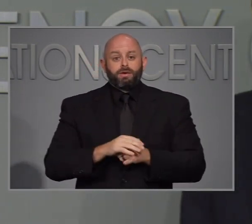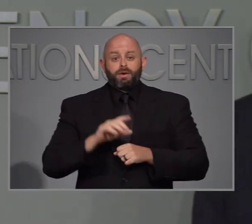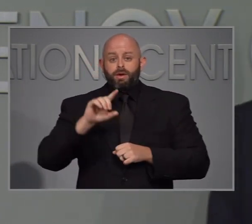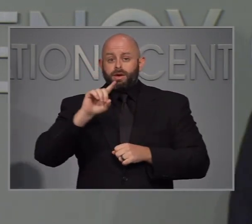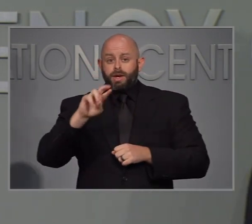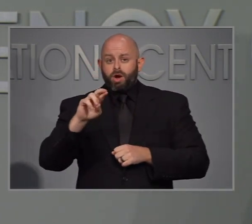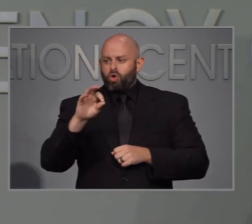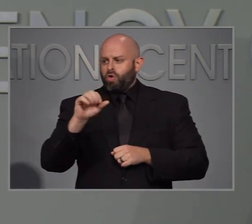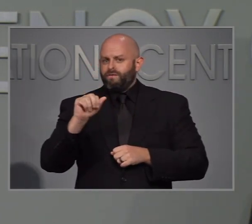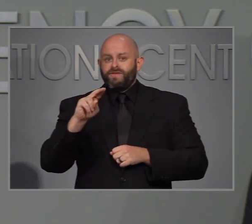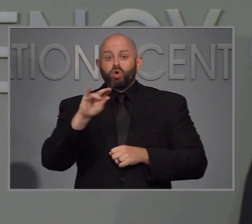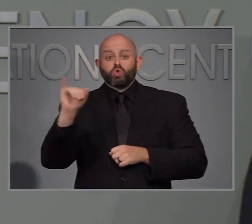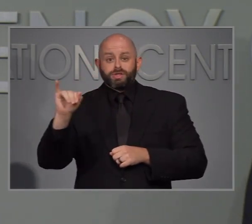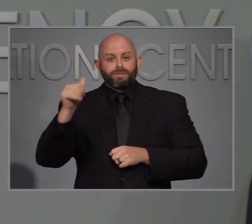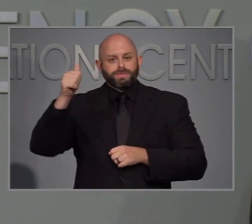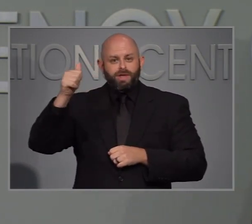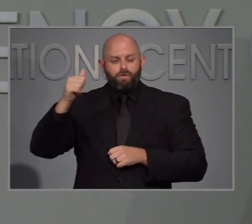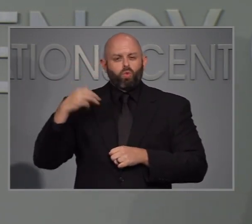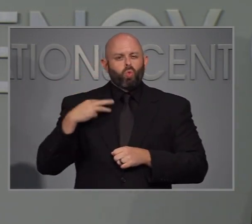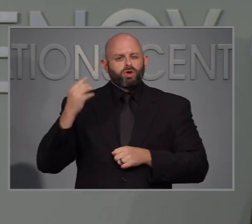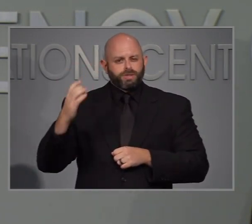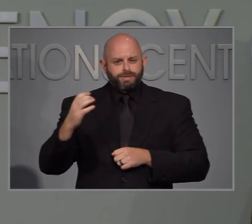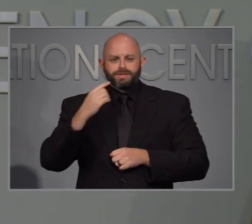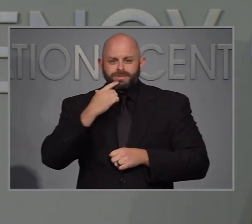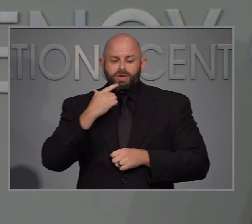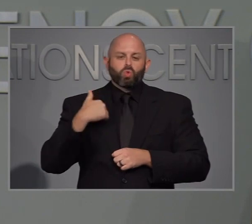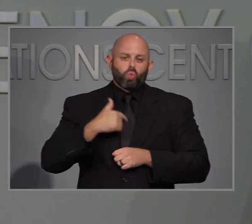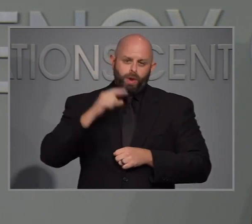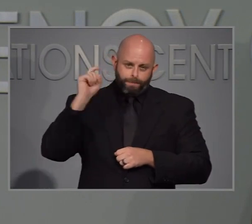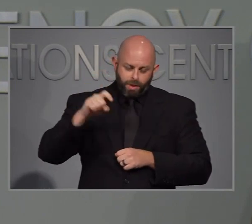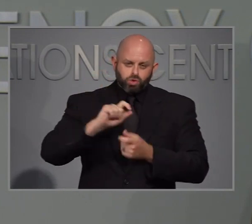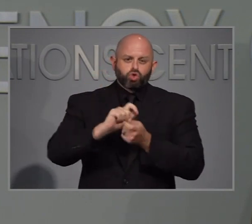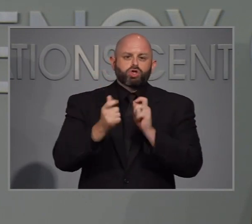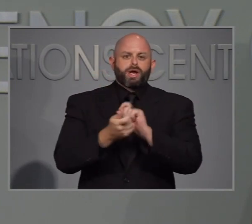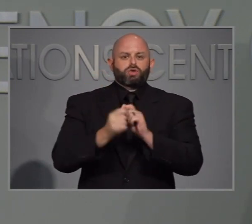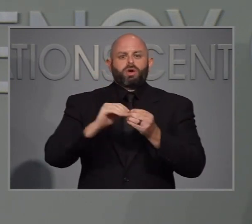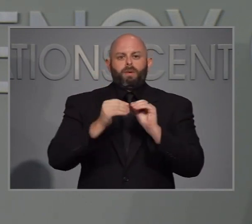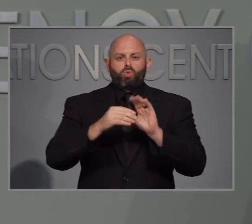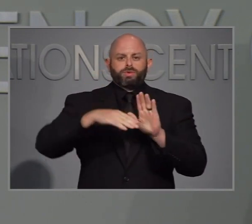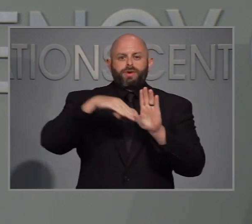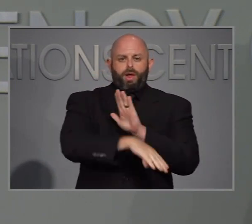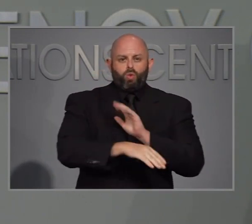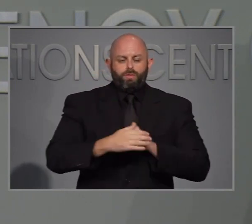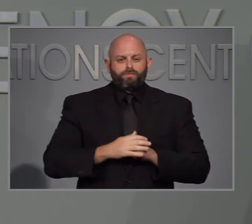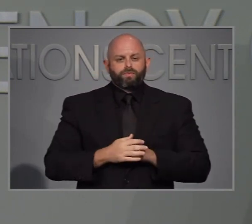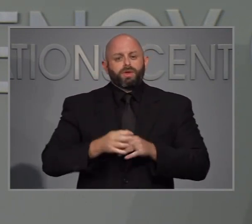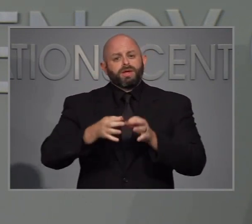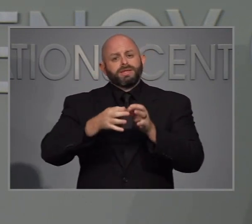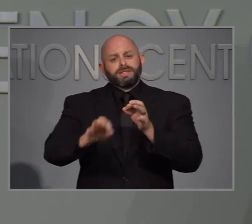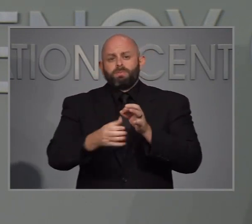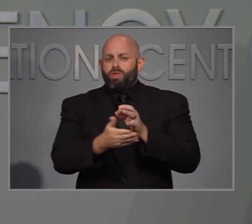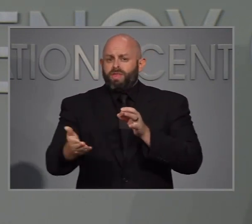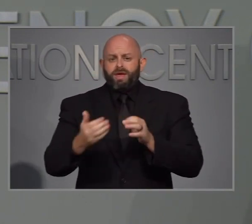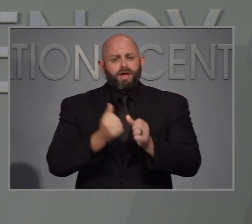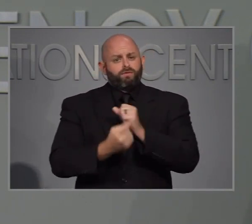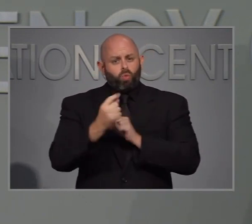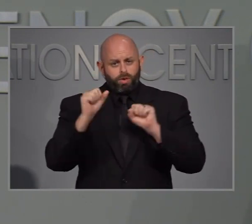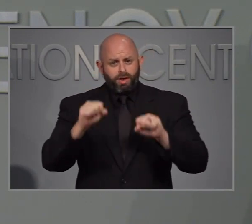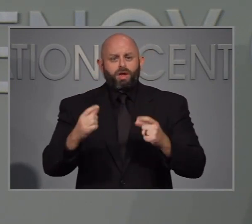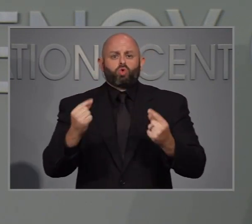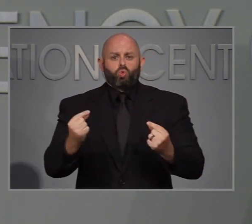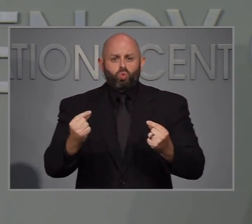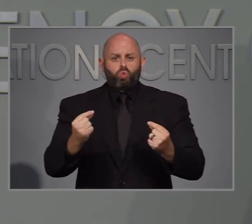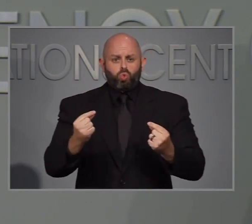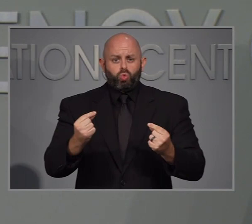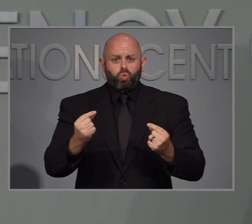Fauci dijo, este es el momento. ¿Cómo podemos cambiar esas tendencias? Así que hay herramientas sencillas que todo mundo puede